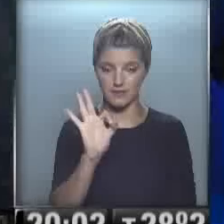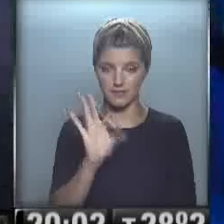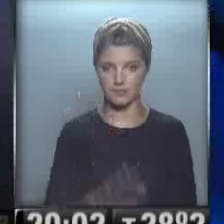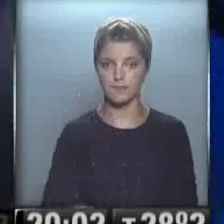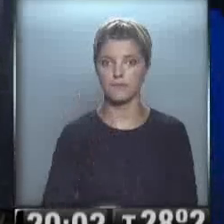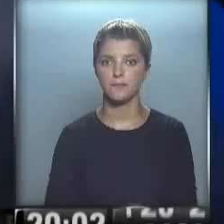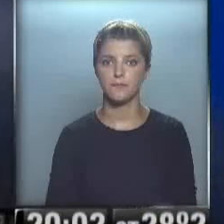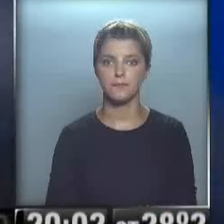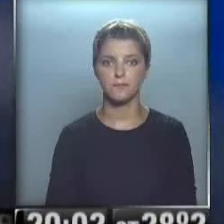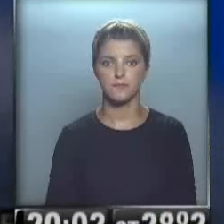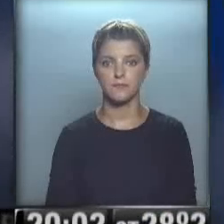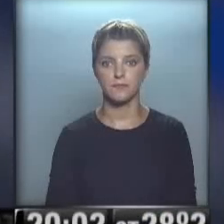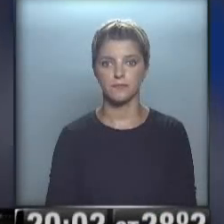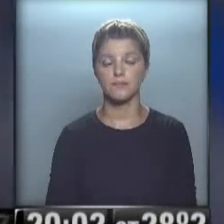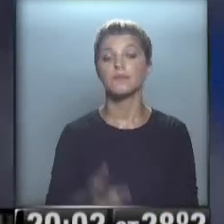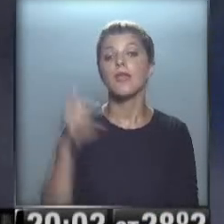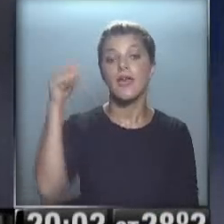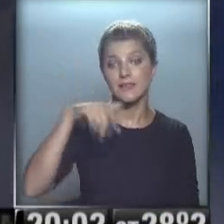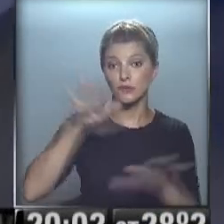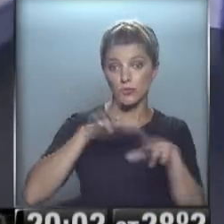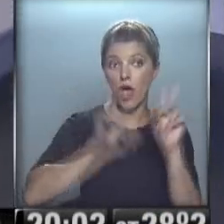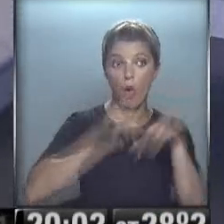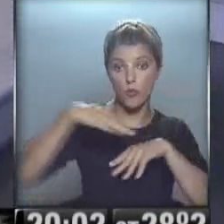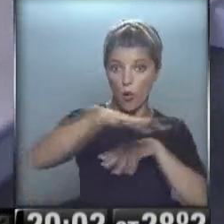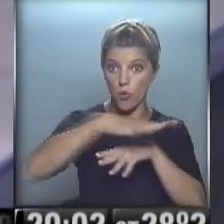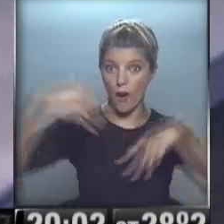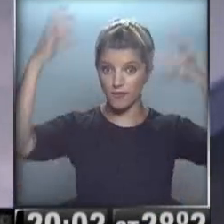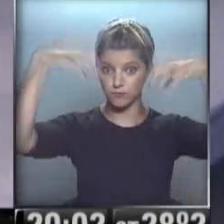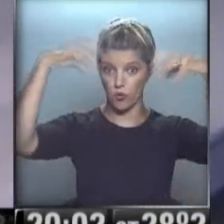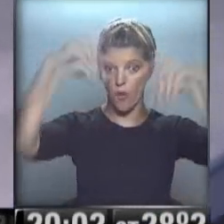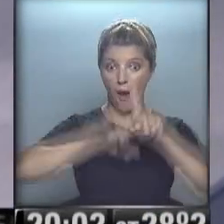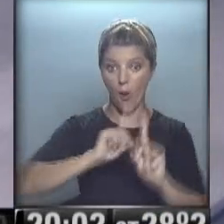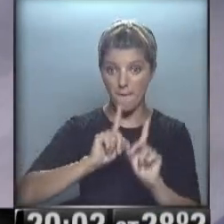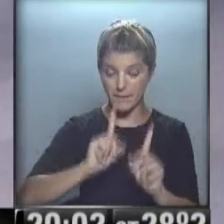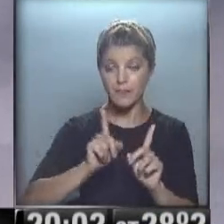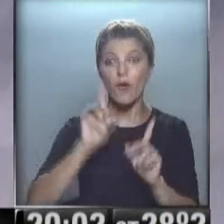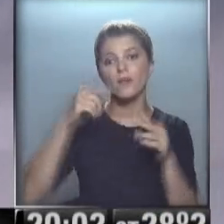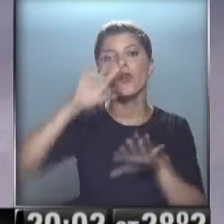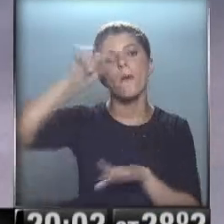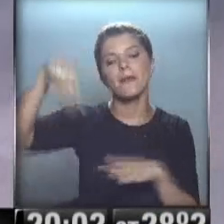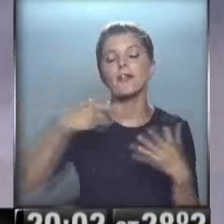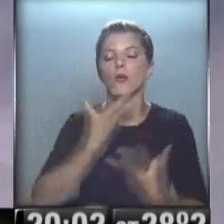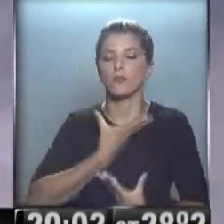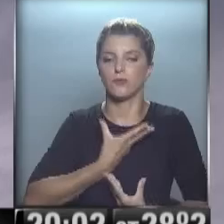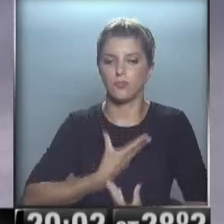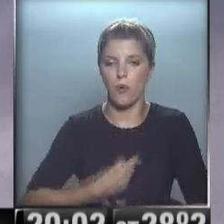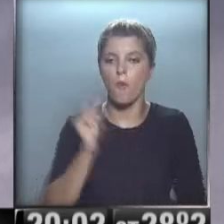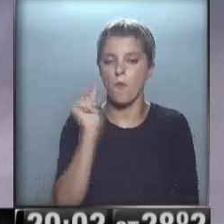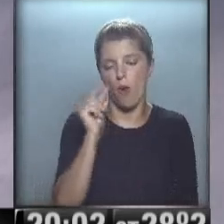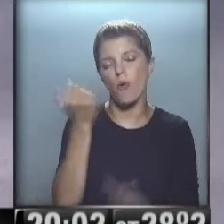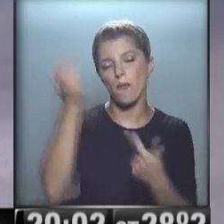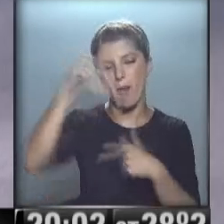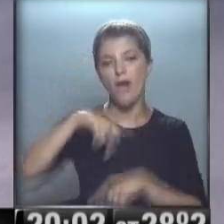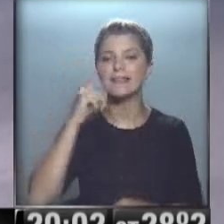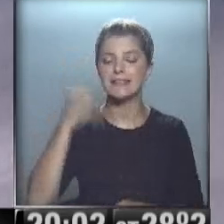70 está lloviendo a esta hora en algunos barrios de la ciudad de Buenos Aires esto trajo un poco de alivio para un día que fue